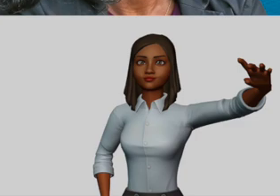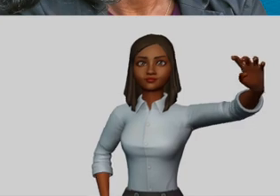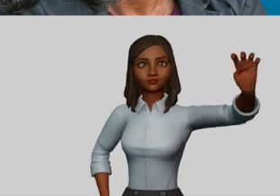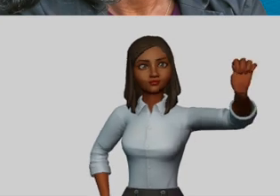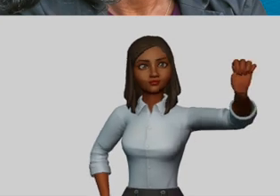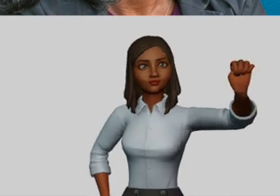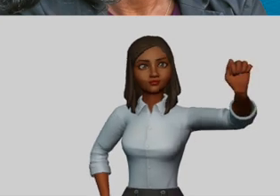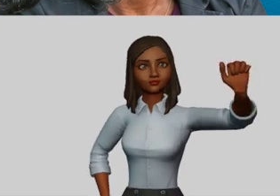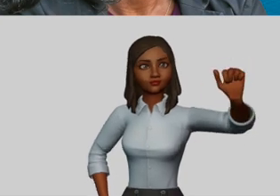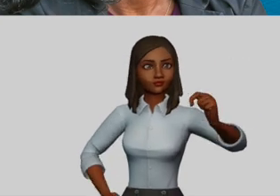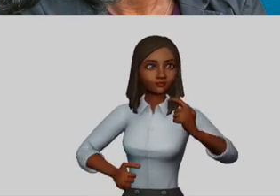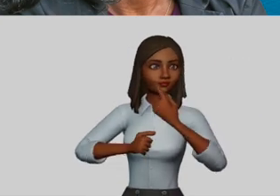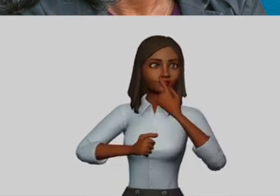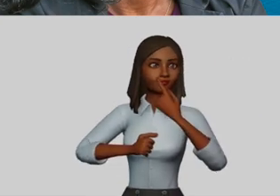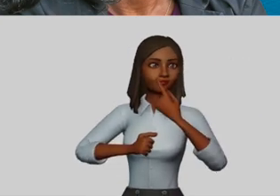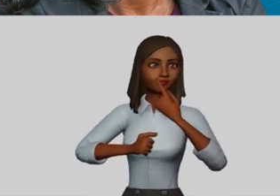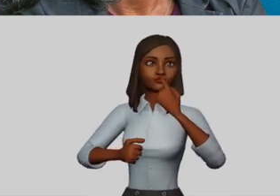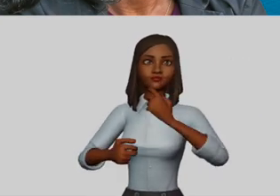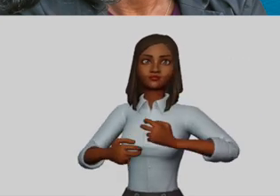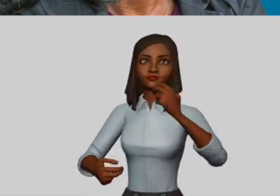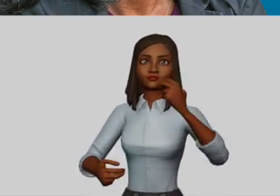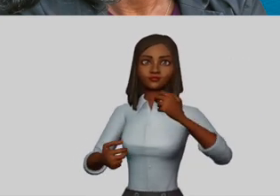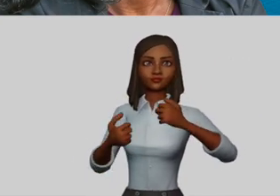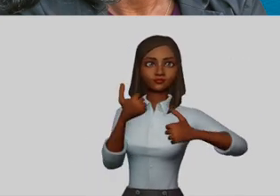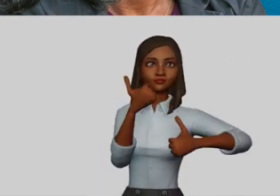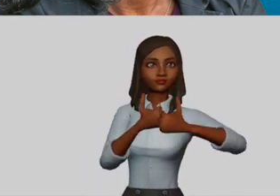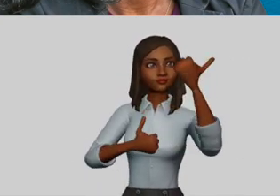Hello. La más difícil.